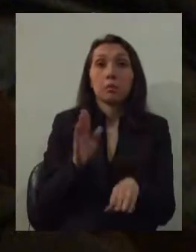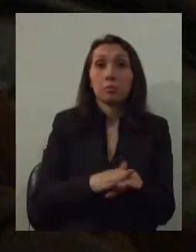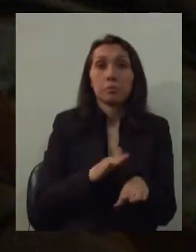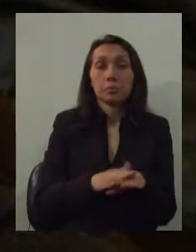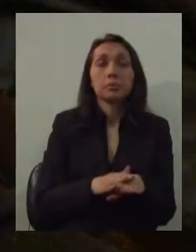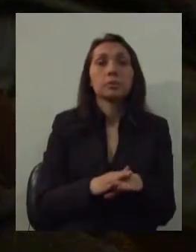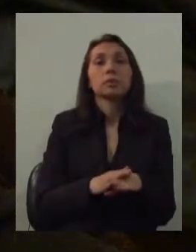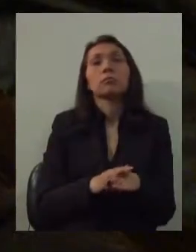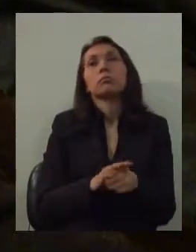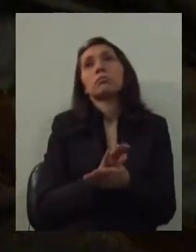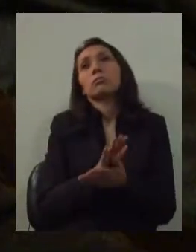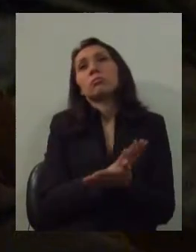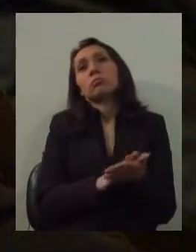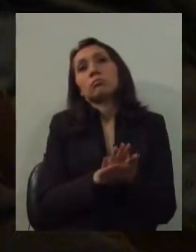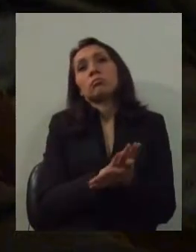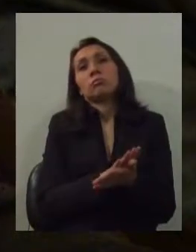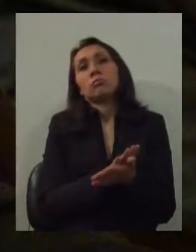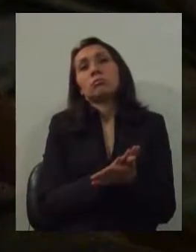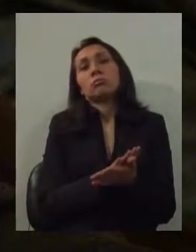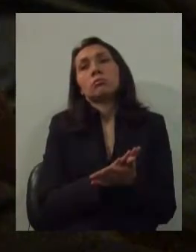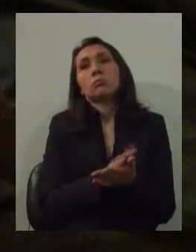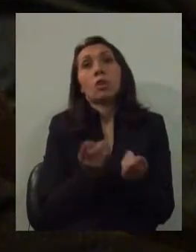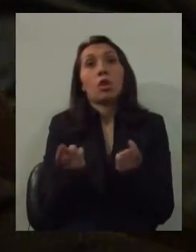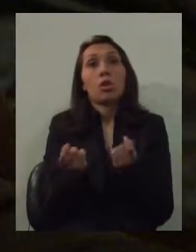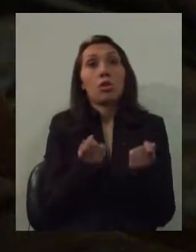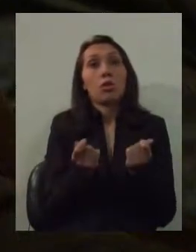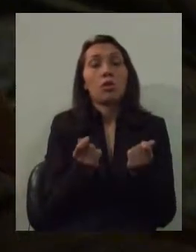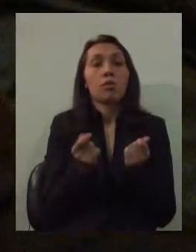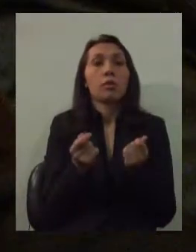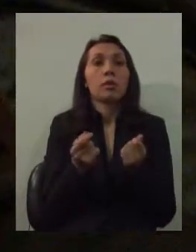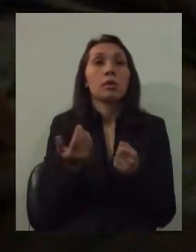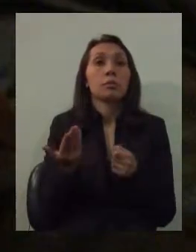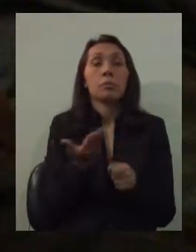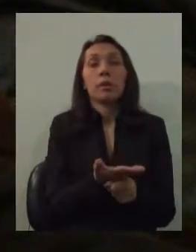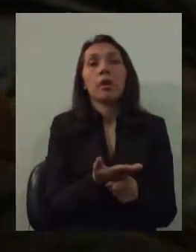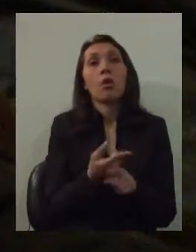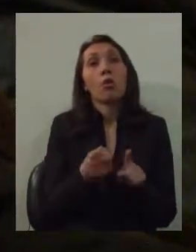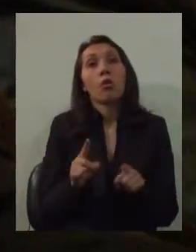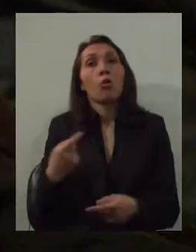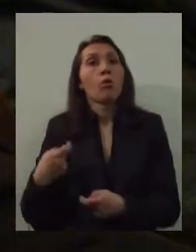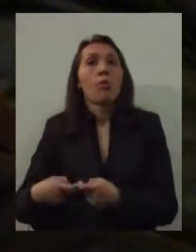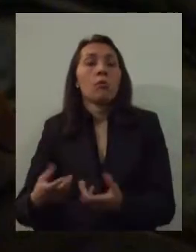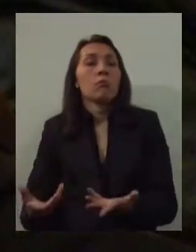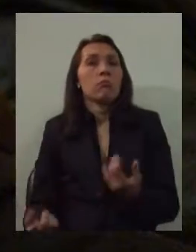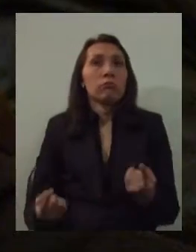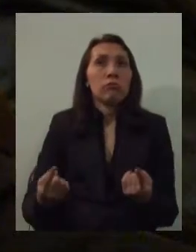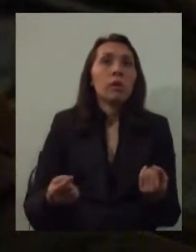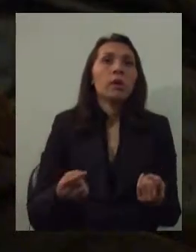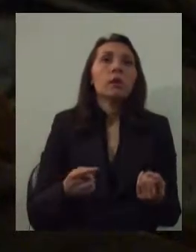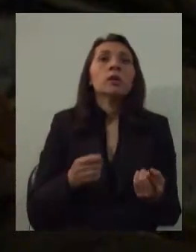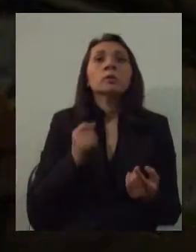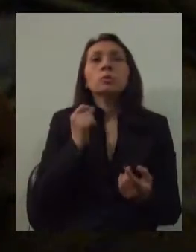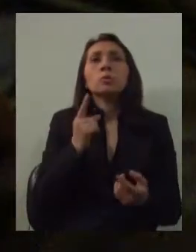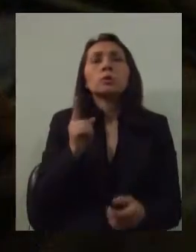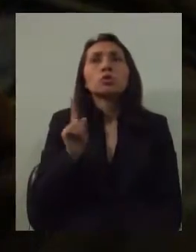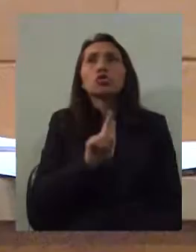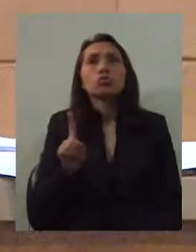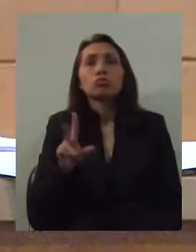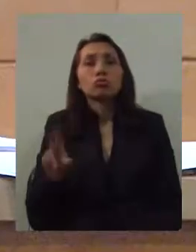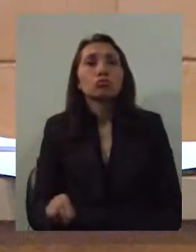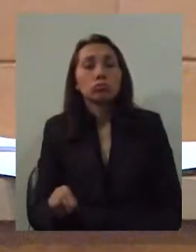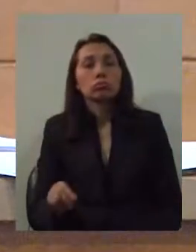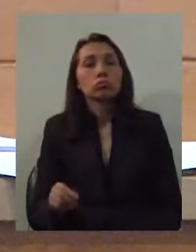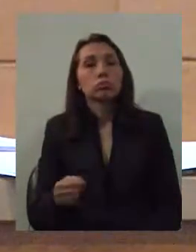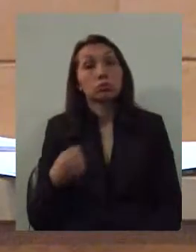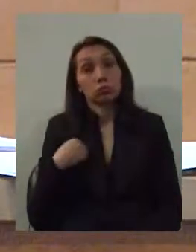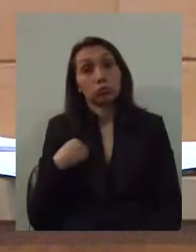cuestión de índice económico de los, sí, peticionantes, pero otras no. Entonces, a mí lo que me, sí, preocupan son los que no. Yo, en lo